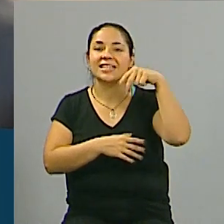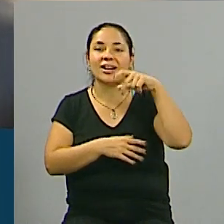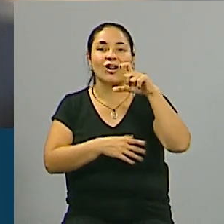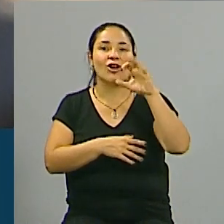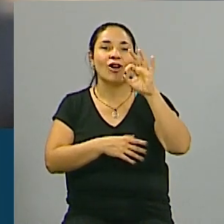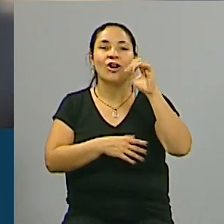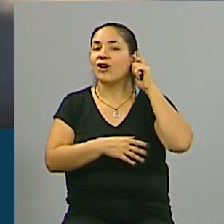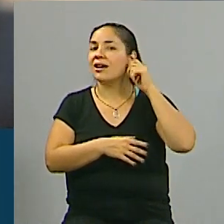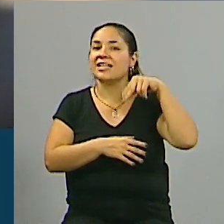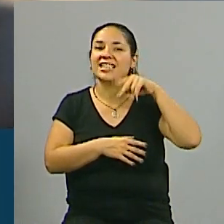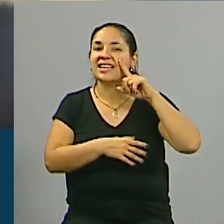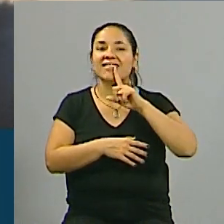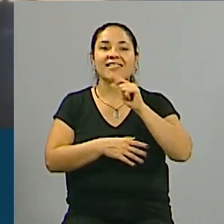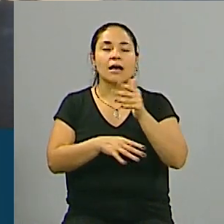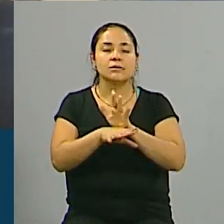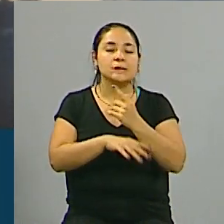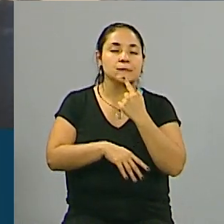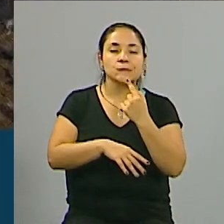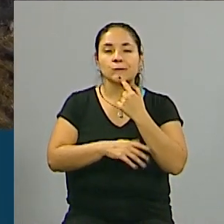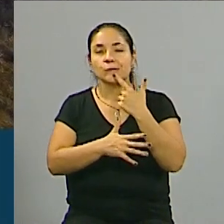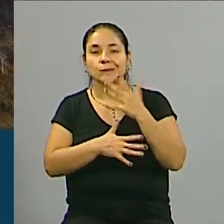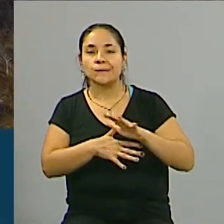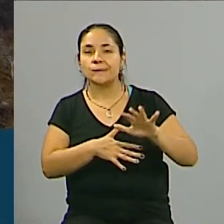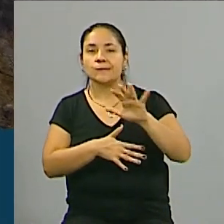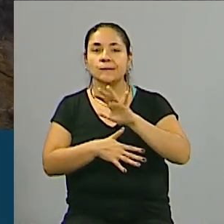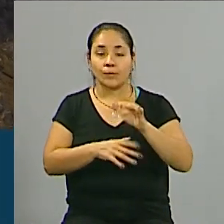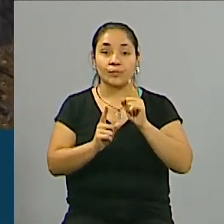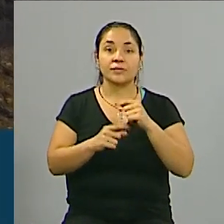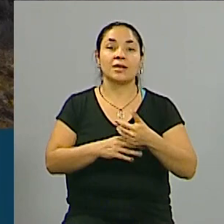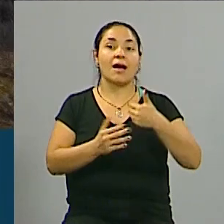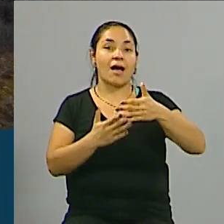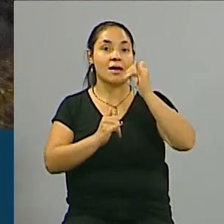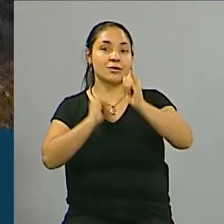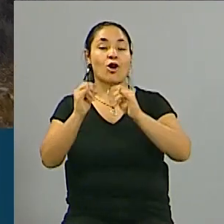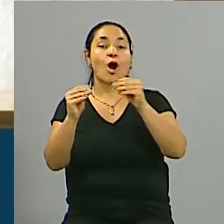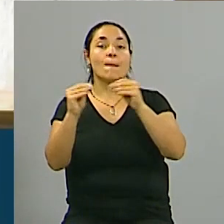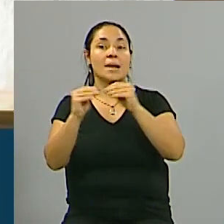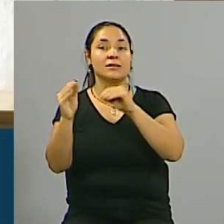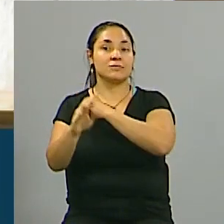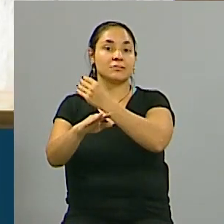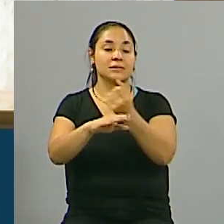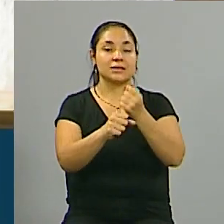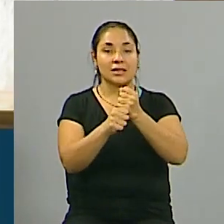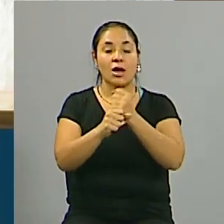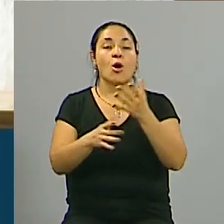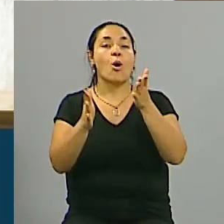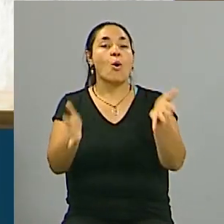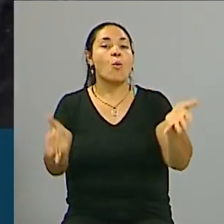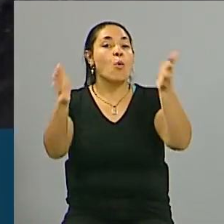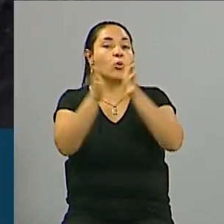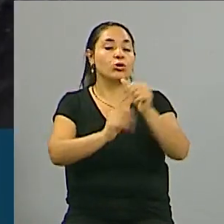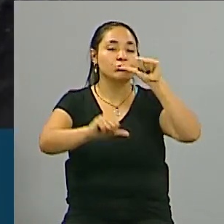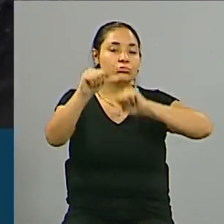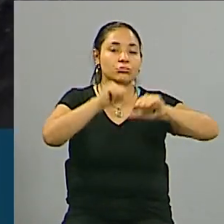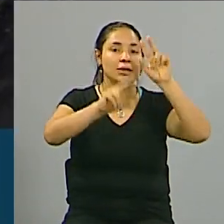Patagonia Austral Terra Incógnita, que como hemos dicho en más de una oportunidad, han ido nuestros compañeros de trabajo junto a investigadores de